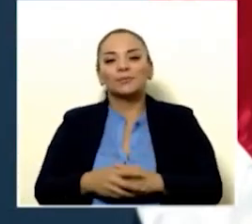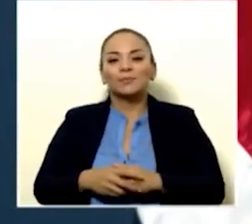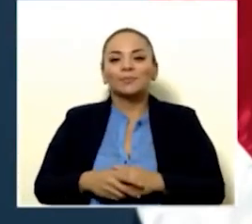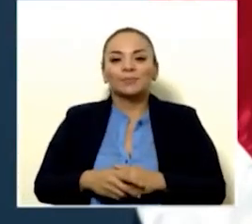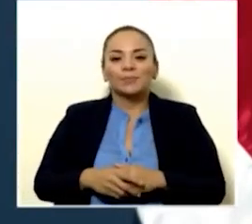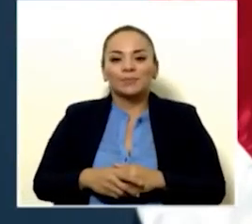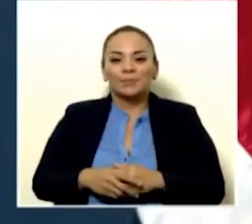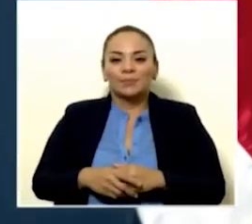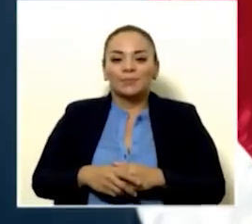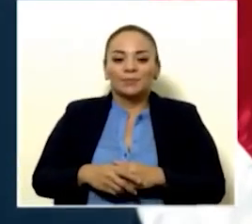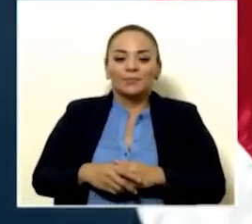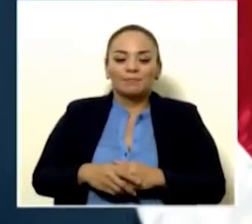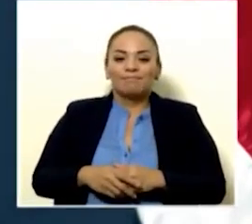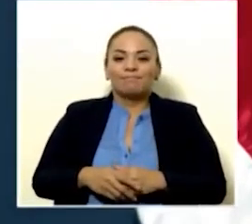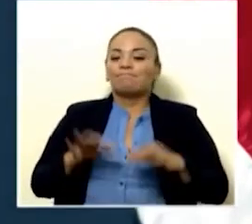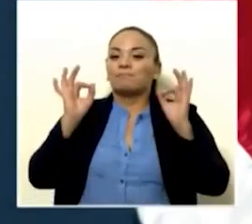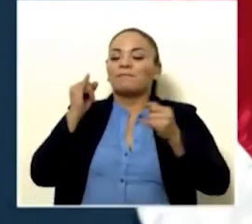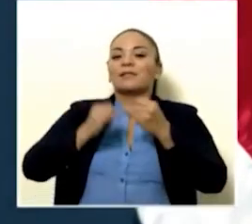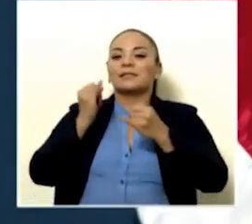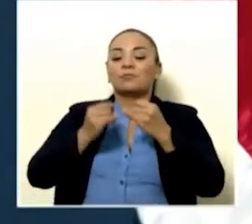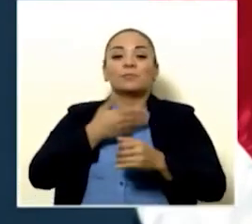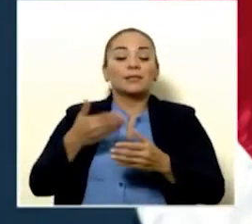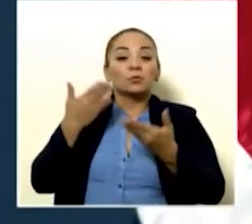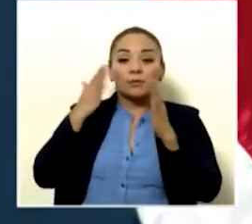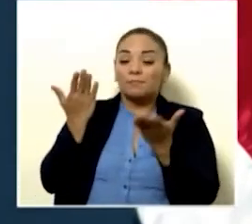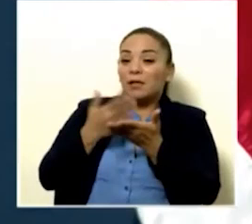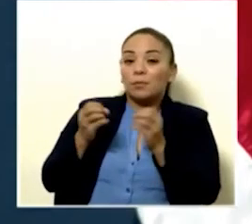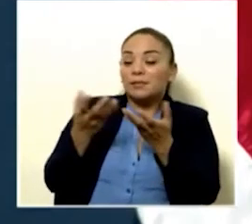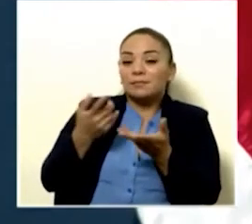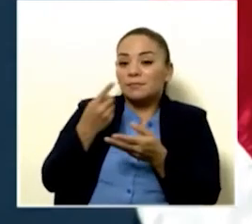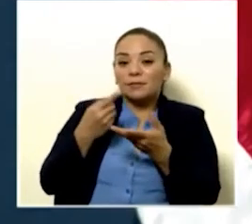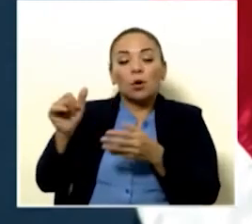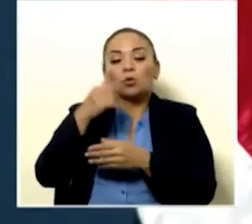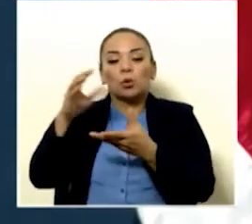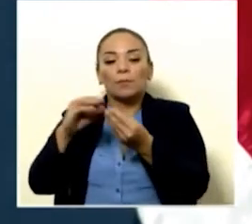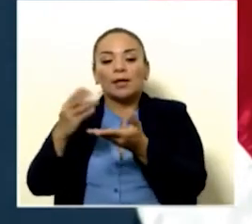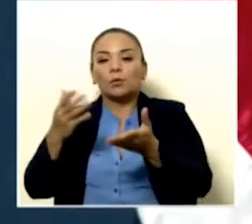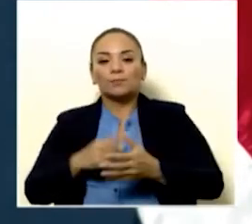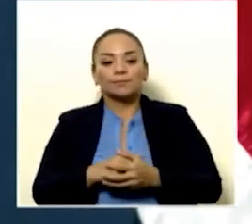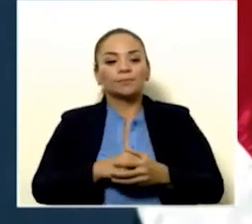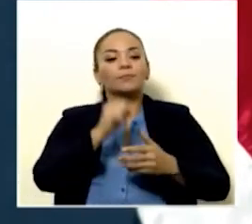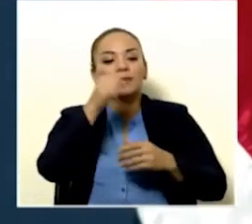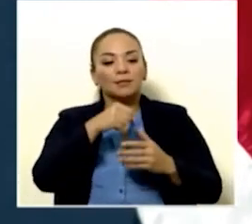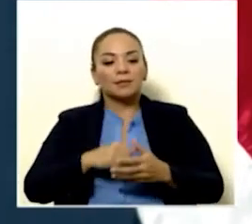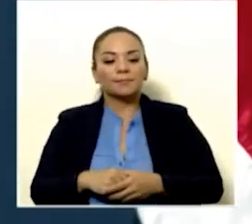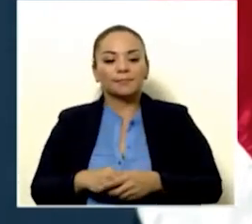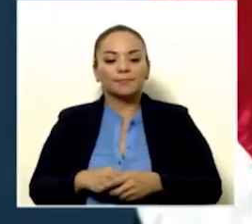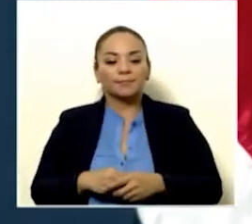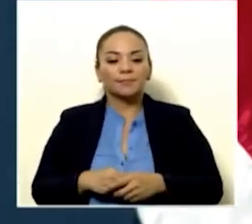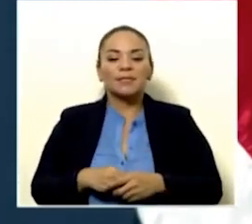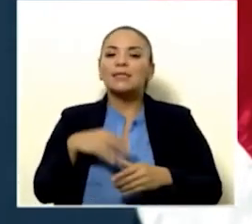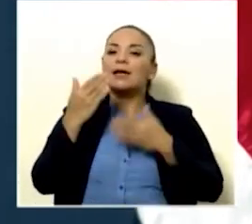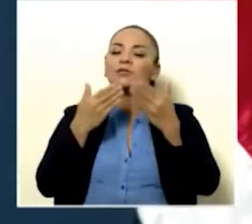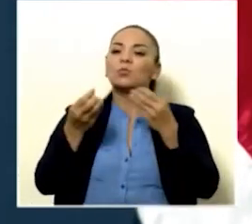De esta manera finalizamos, presidente. No sé si tiene algún otro comentario. Sí, le